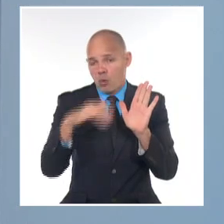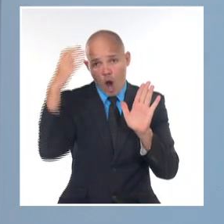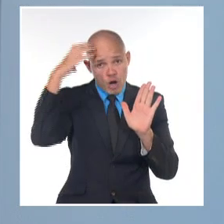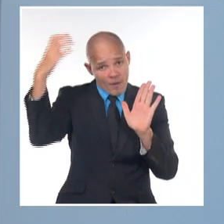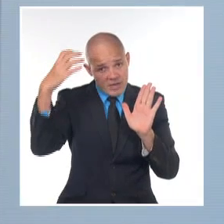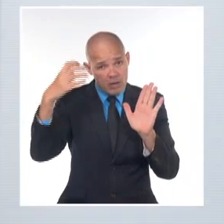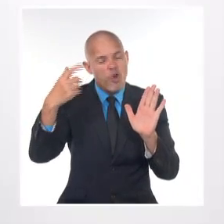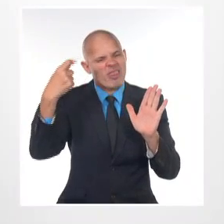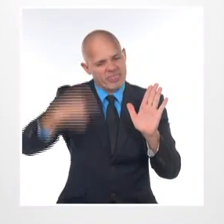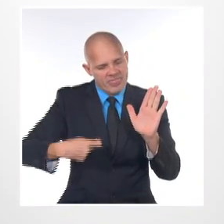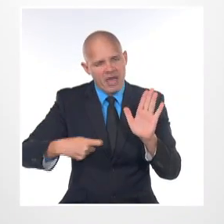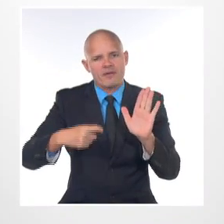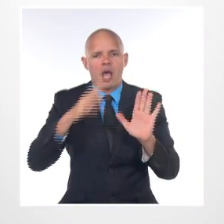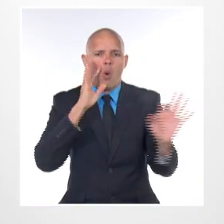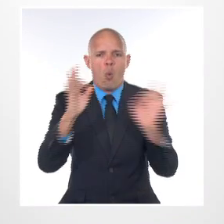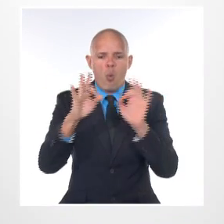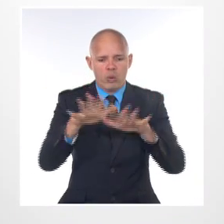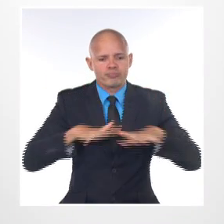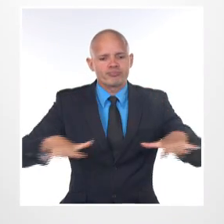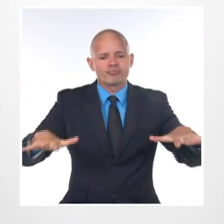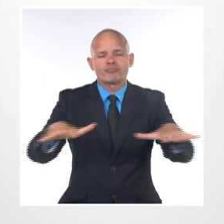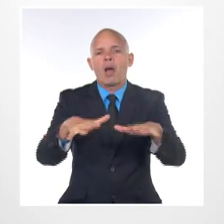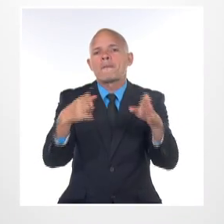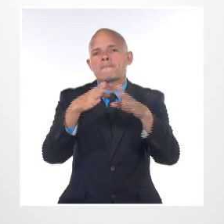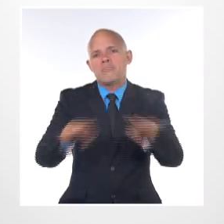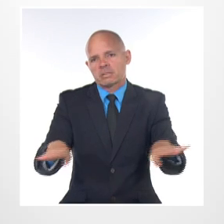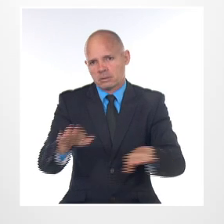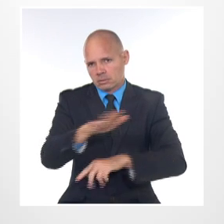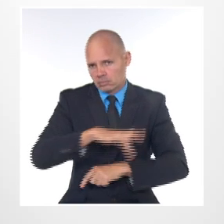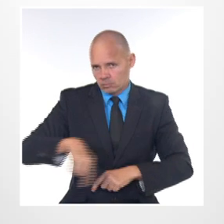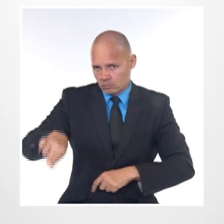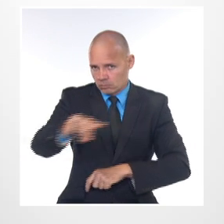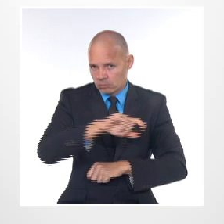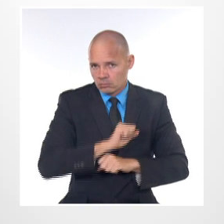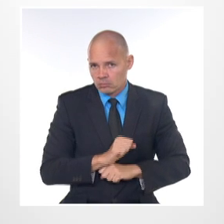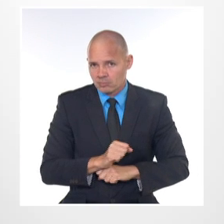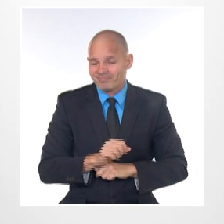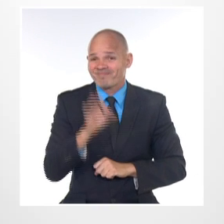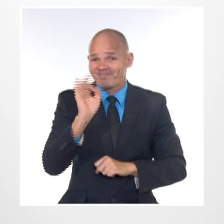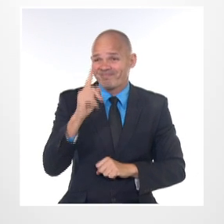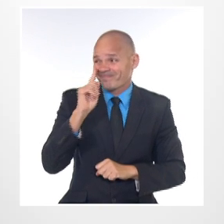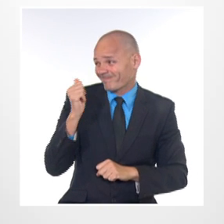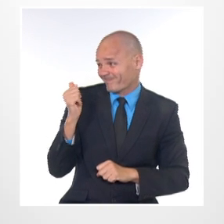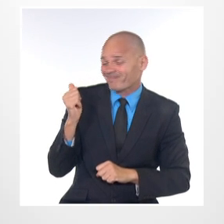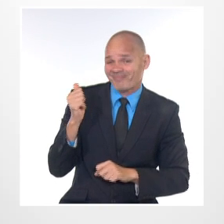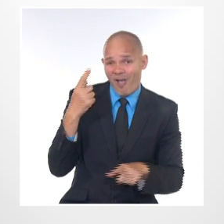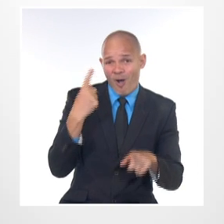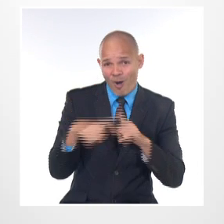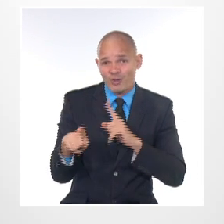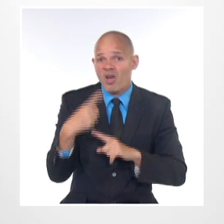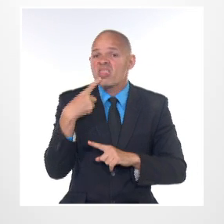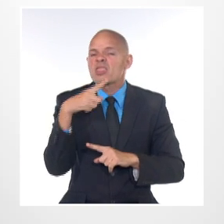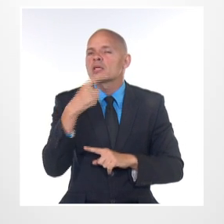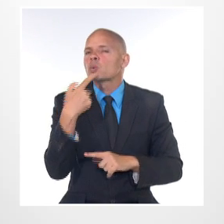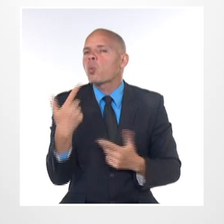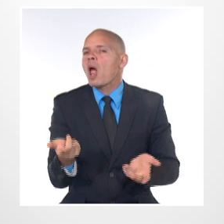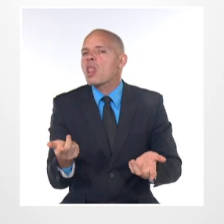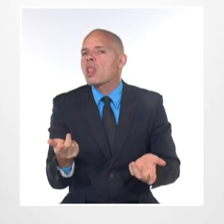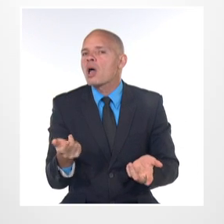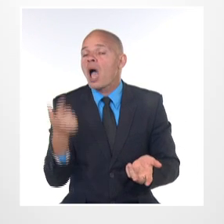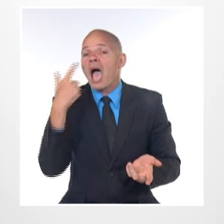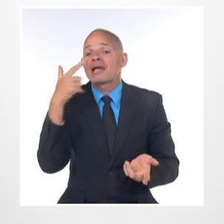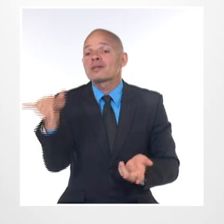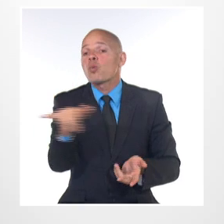asegurar esa seguridad nacional y garantizar, y ahí está, la igualdad efectiva entre el